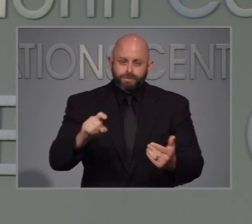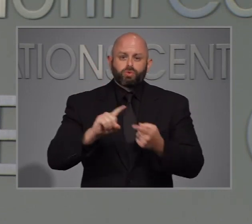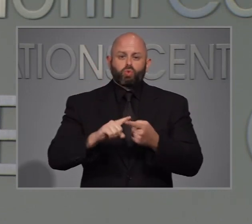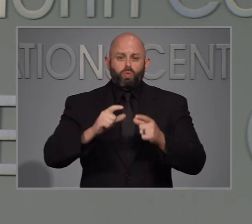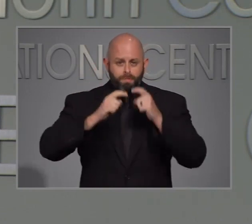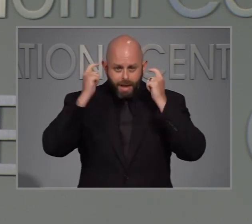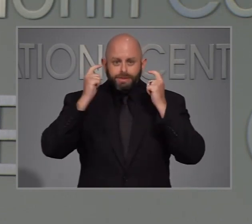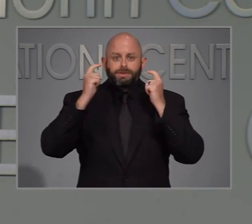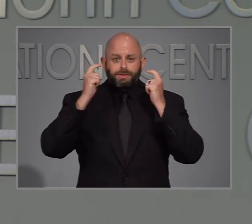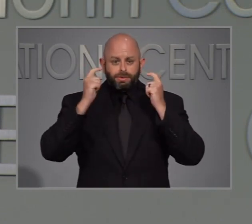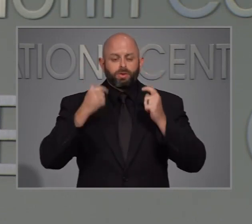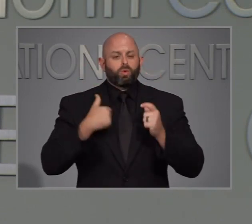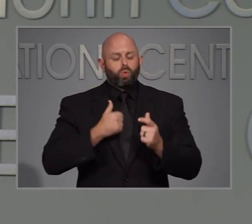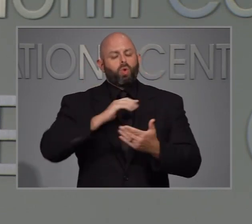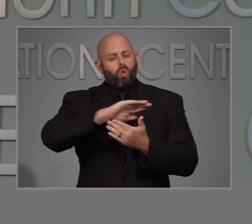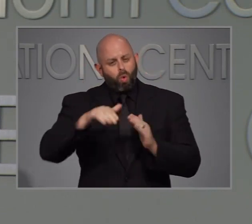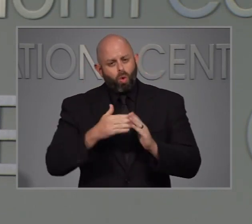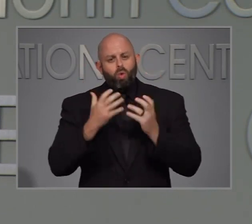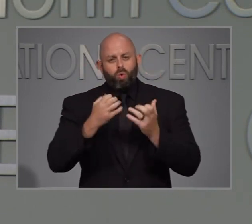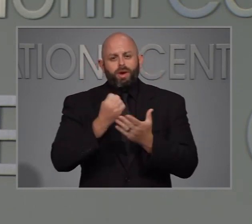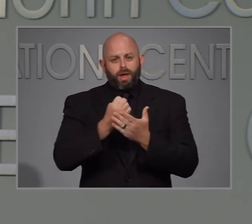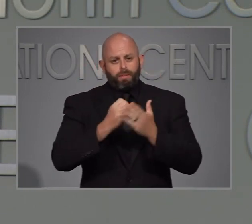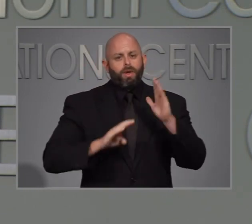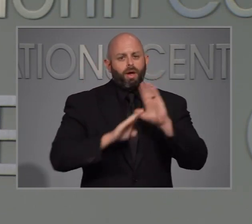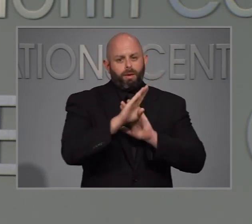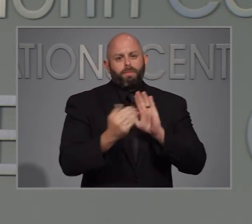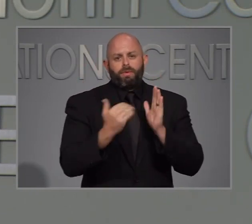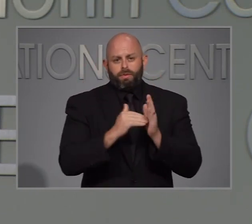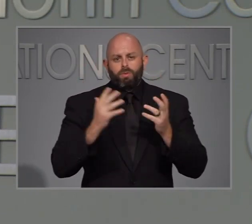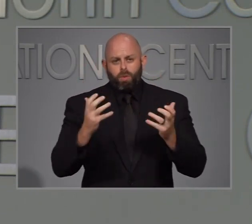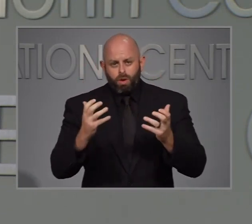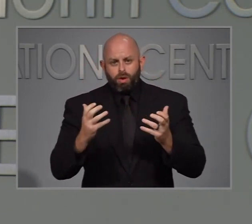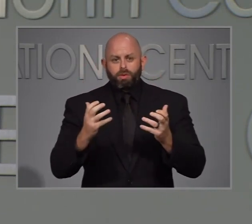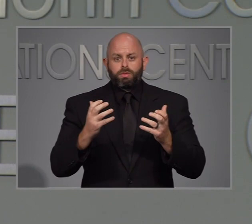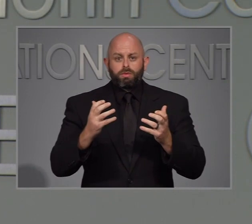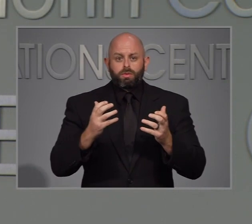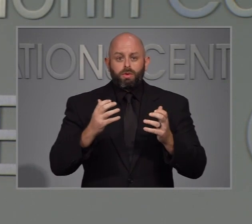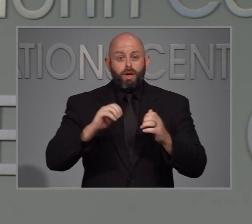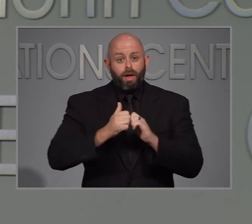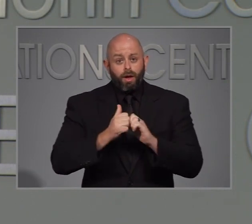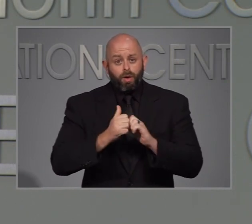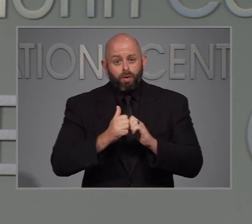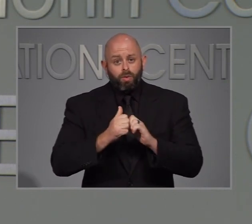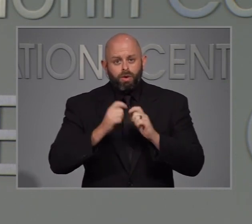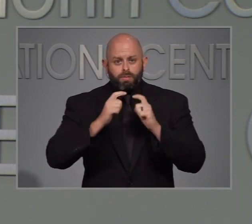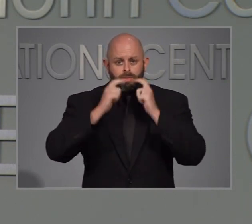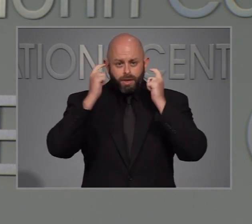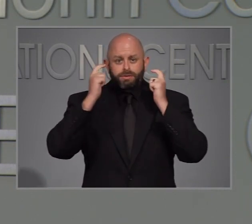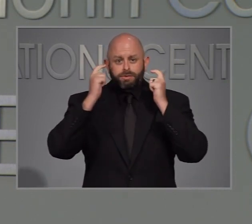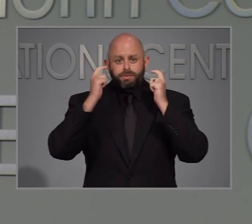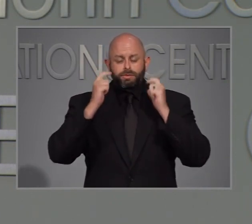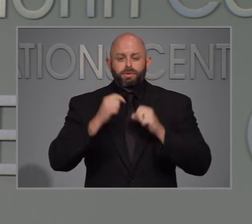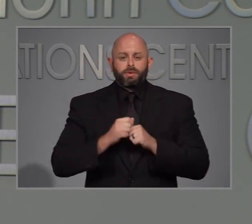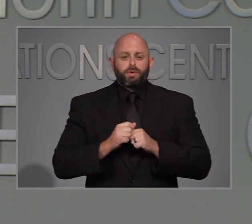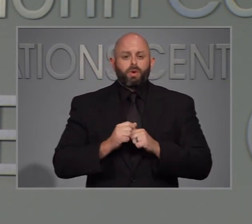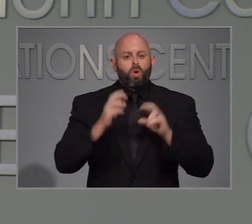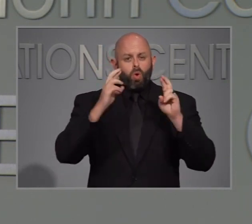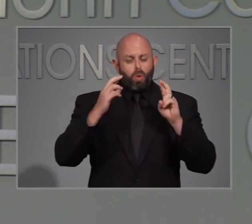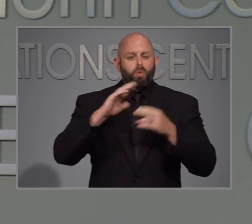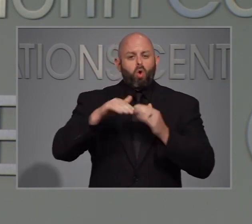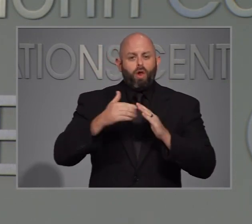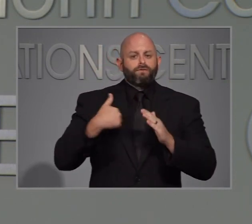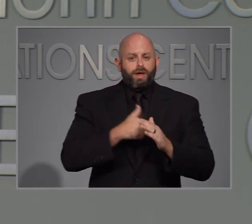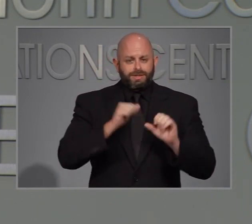propagación y animar la economía, que eso es algo que todos queremos hacer. Así es que anuncio el día de hoy que